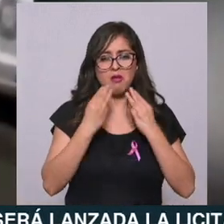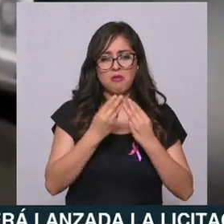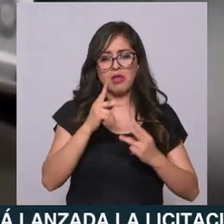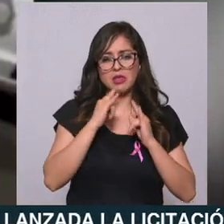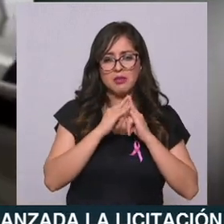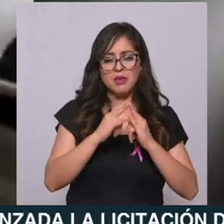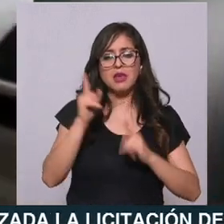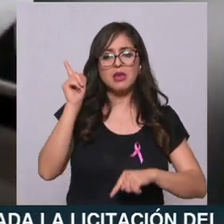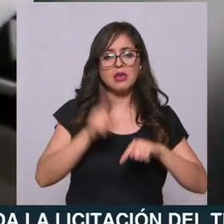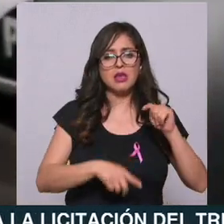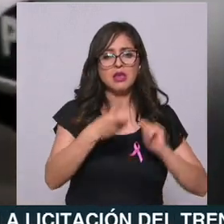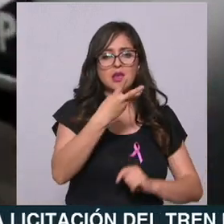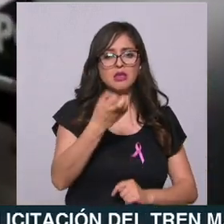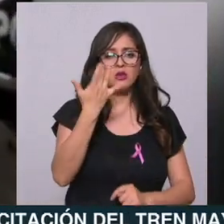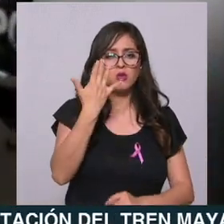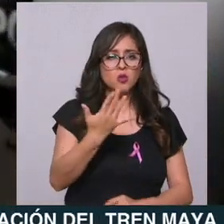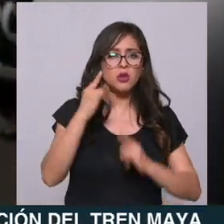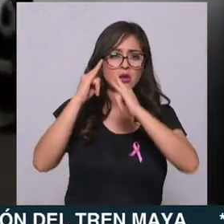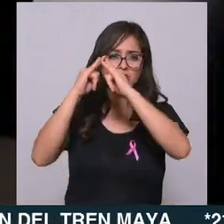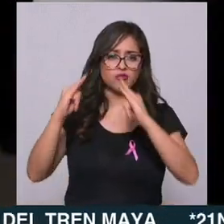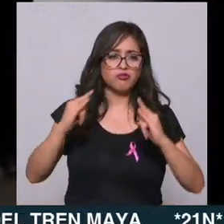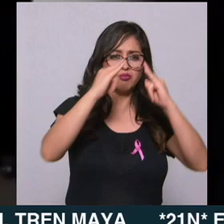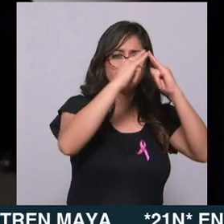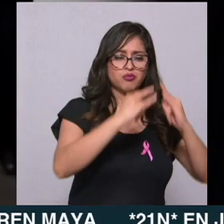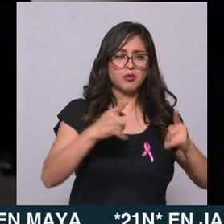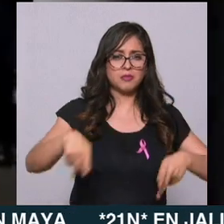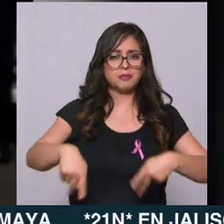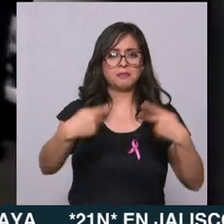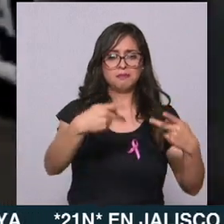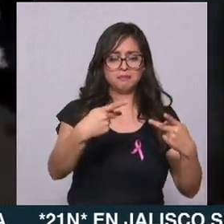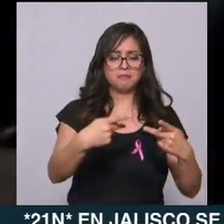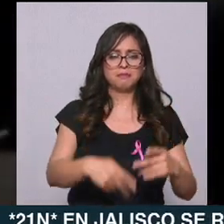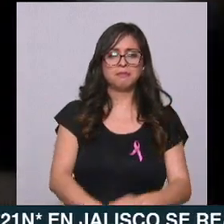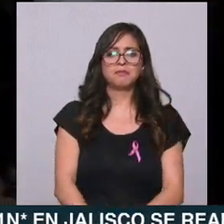350 puestos semifijos. Cintia Carranza, 21 Noticias.